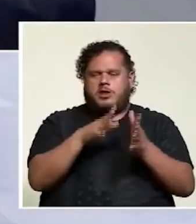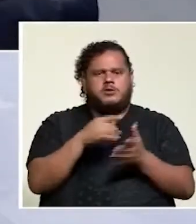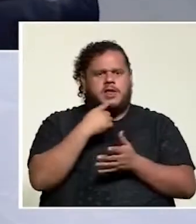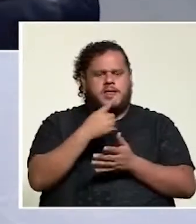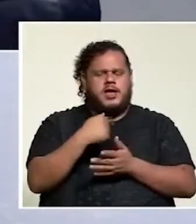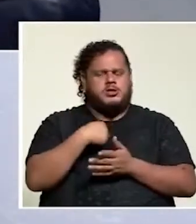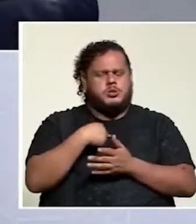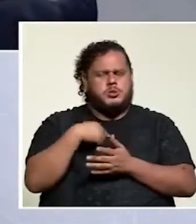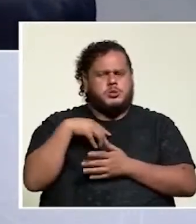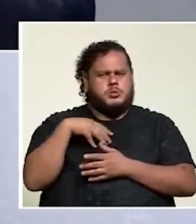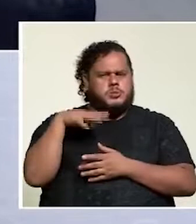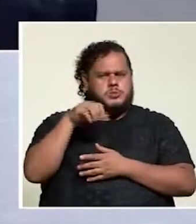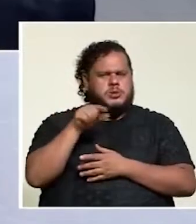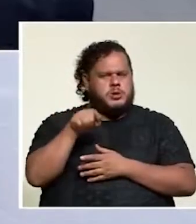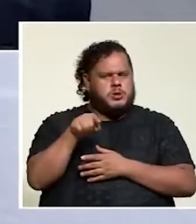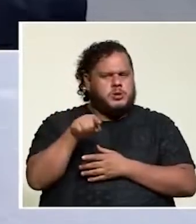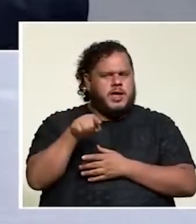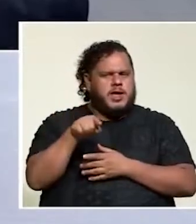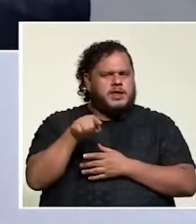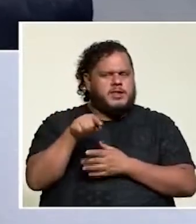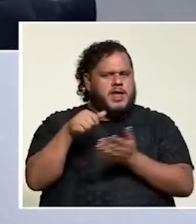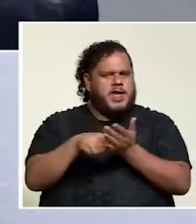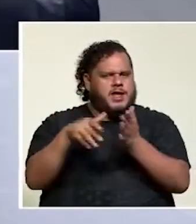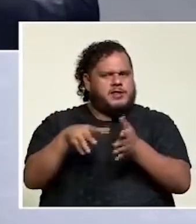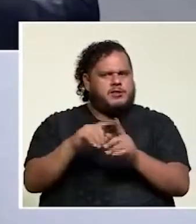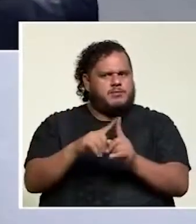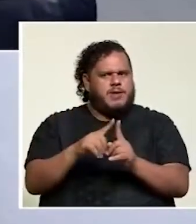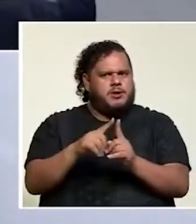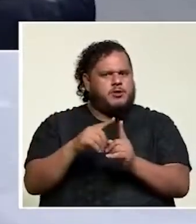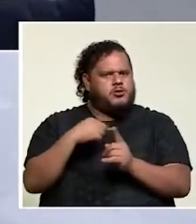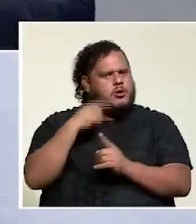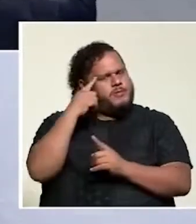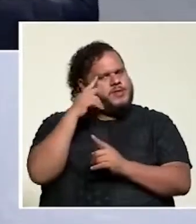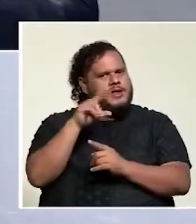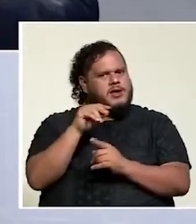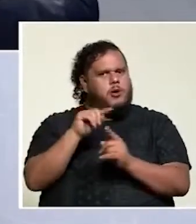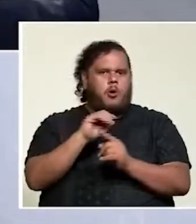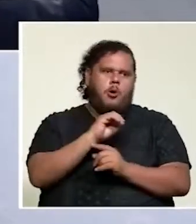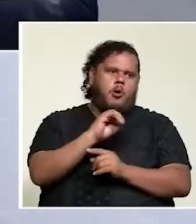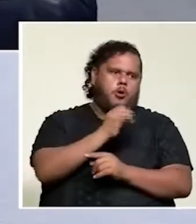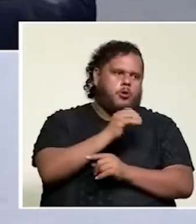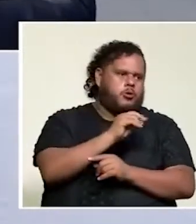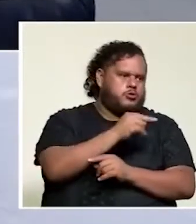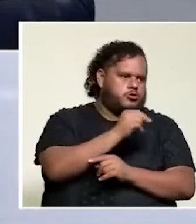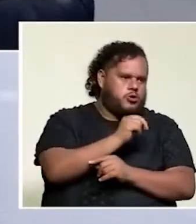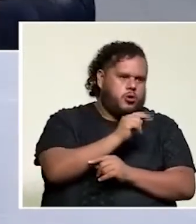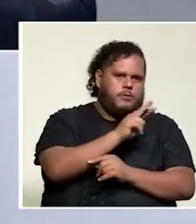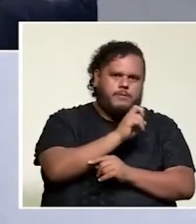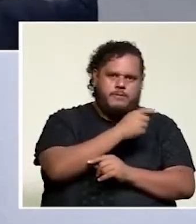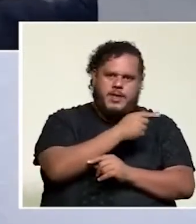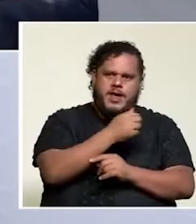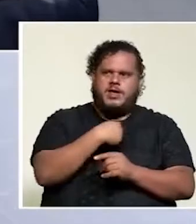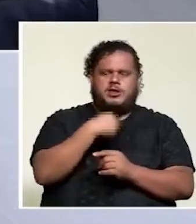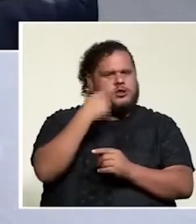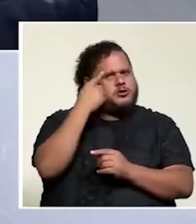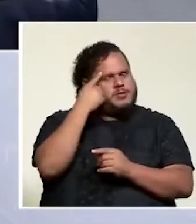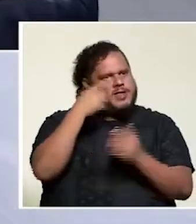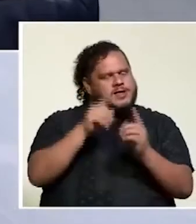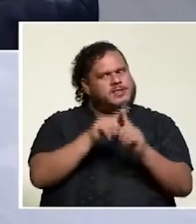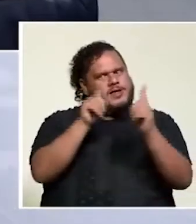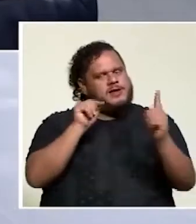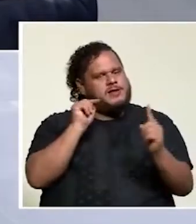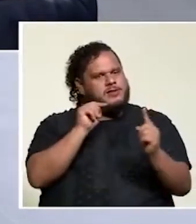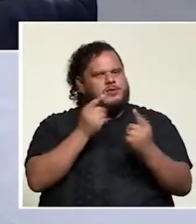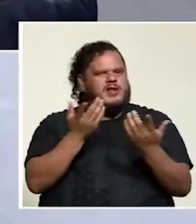veo identificado con Eli Feinstein y no, yo pensaba que no, o con John Vega y yo pensaba que estaba lejísimo de él? ¿Qué significa